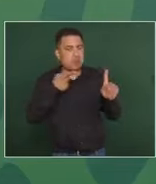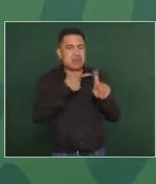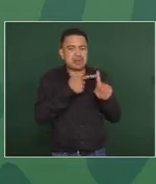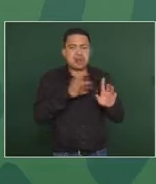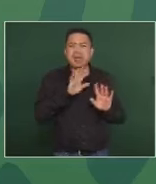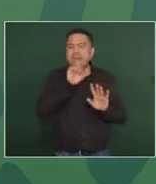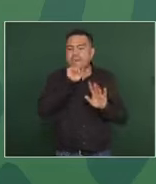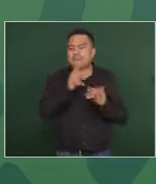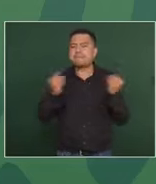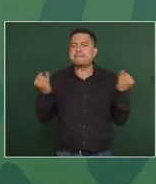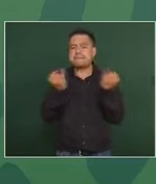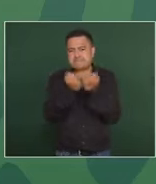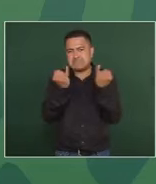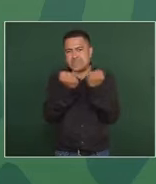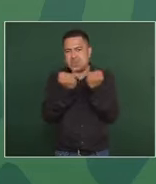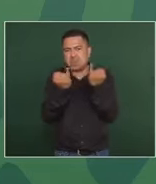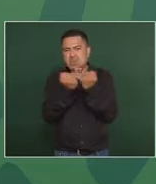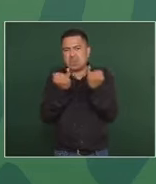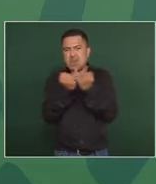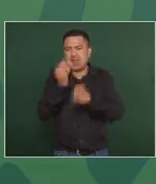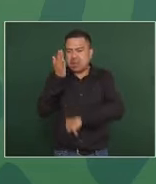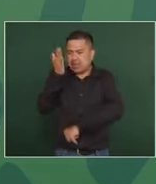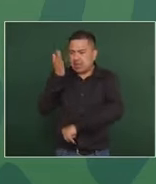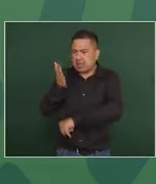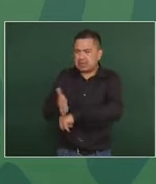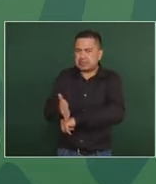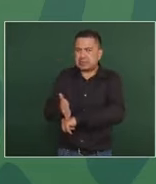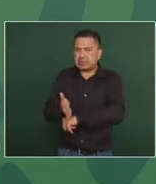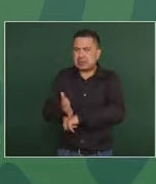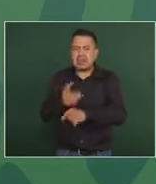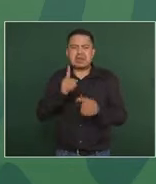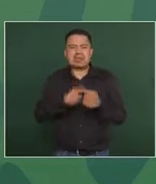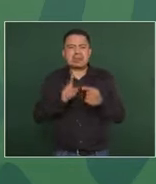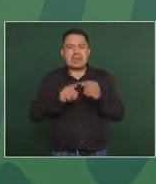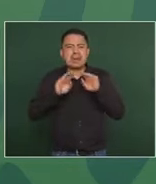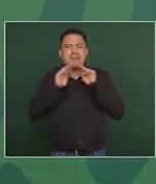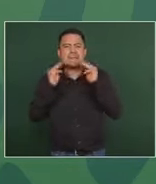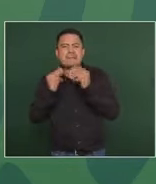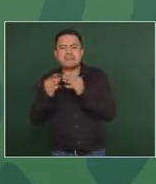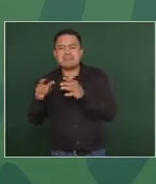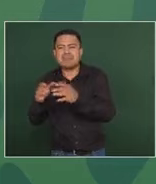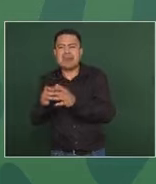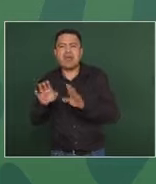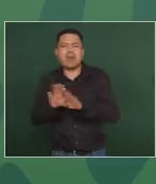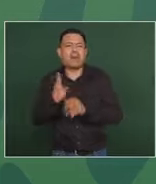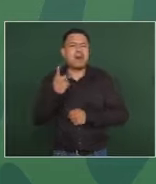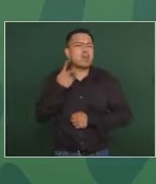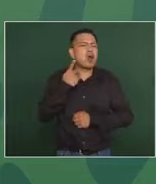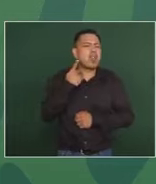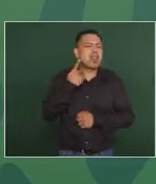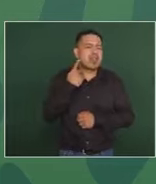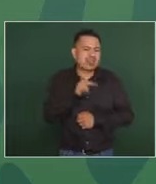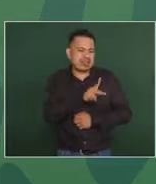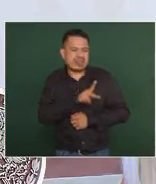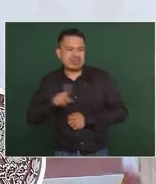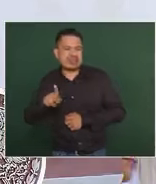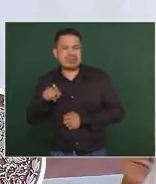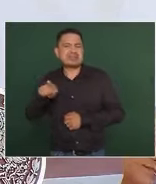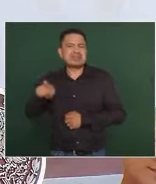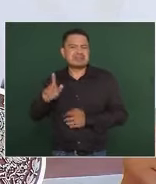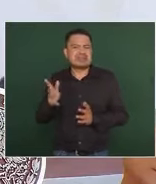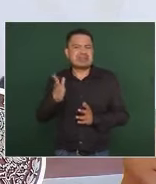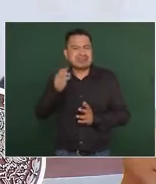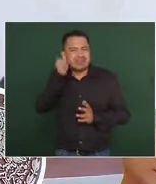Igual que el castigo a los delincuentes de cuello blanco que se